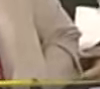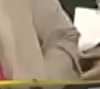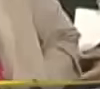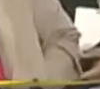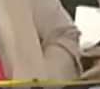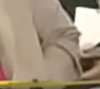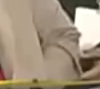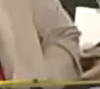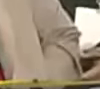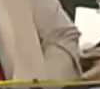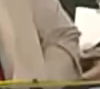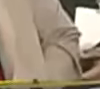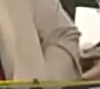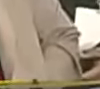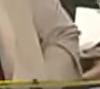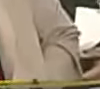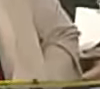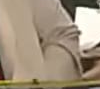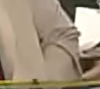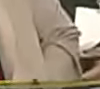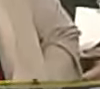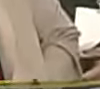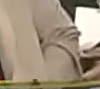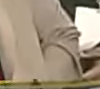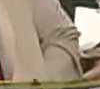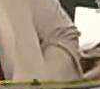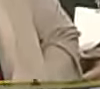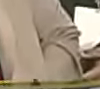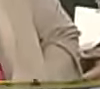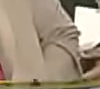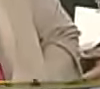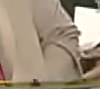Alquilar barcos para transportar bienes.